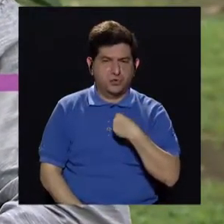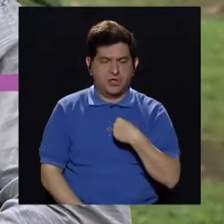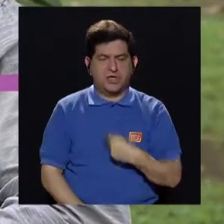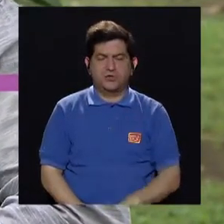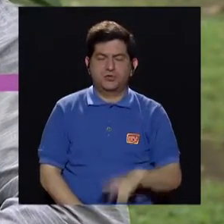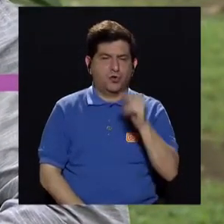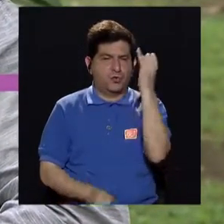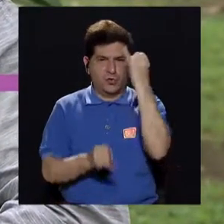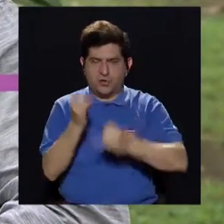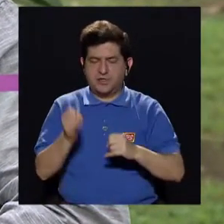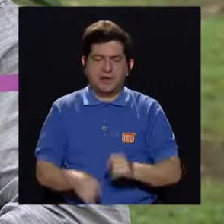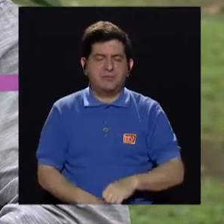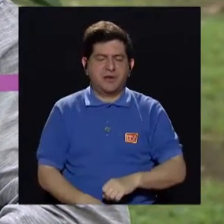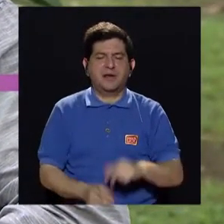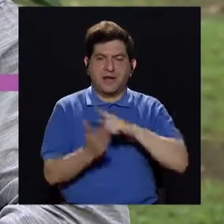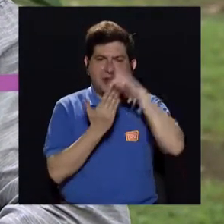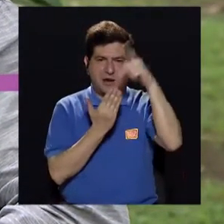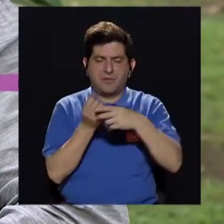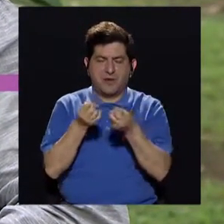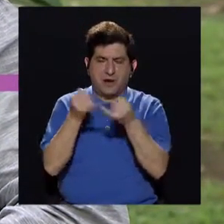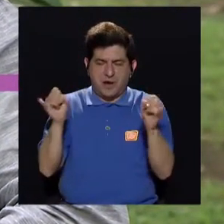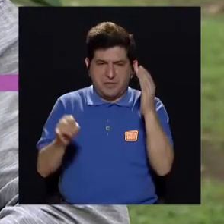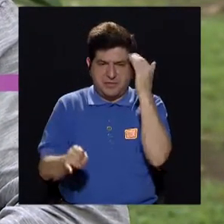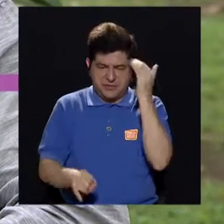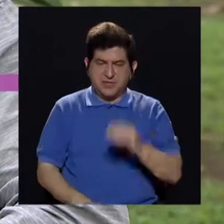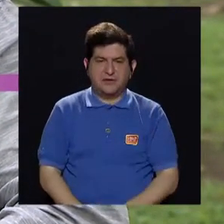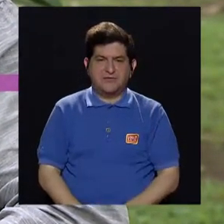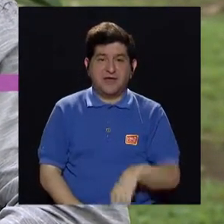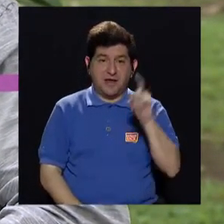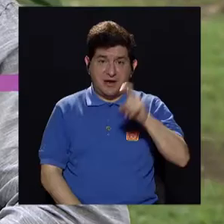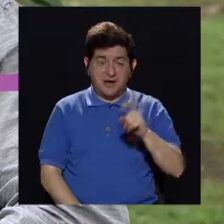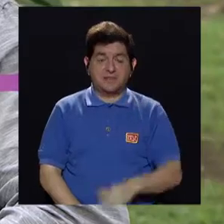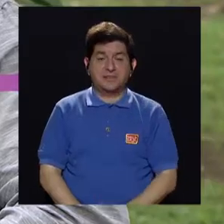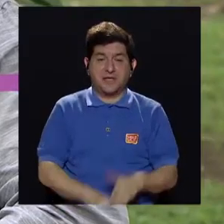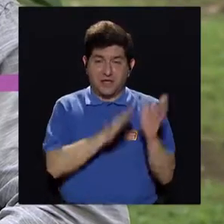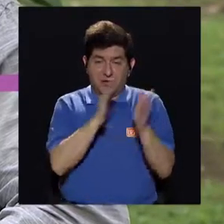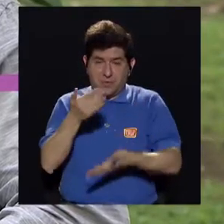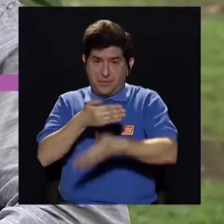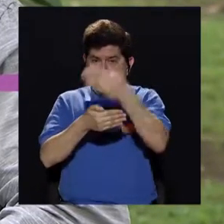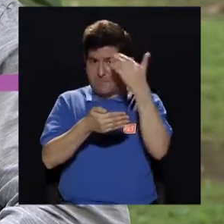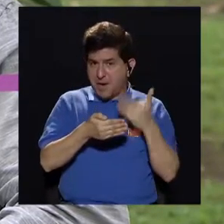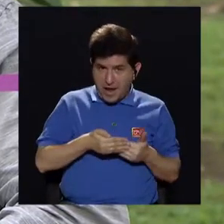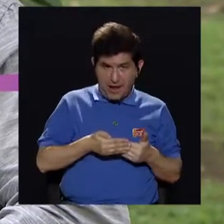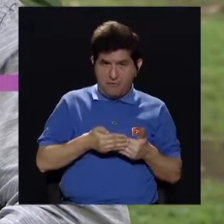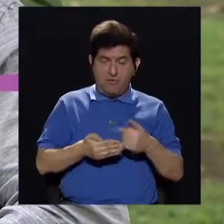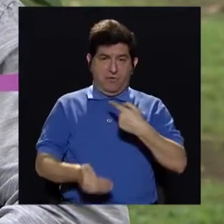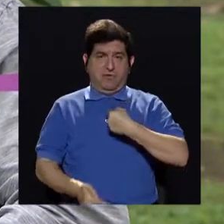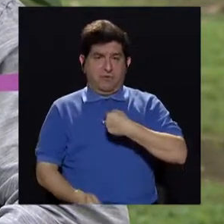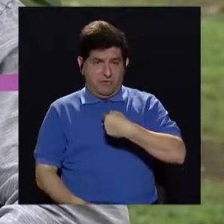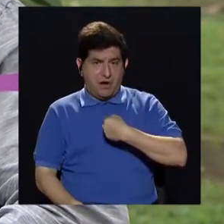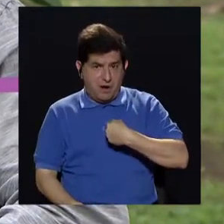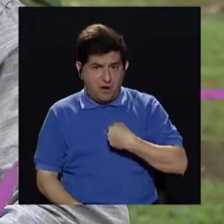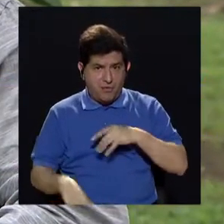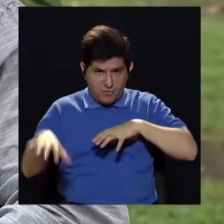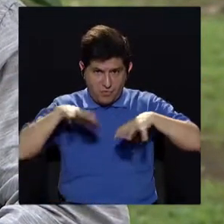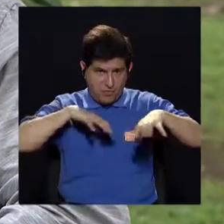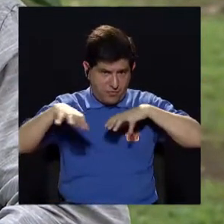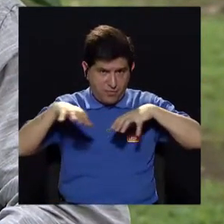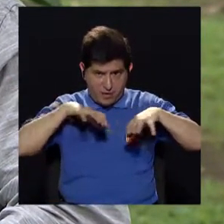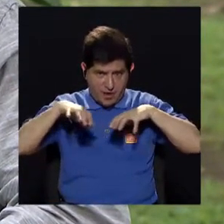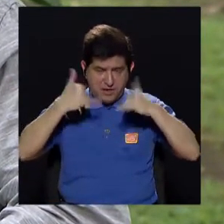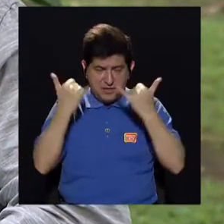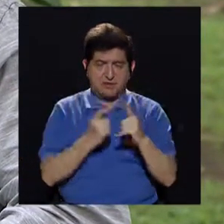ir del programa sin abarcarla. ¿Se debe estirar o se debe calentar previo a hacer la